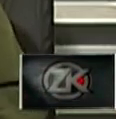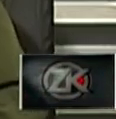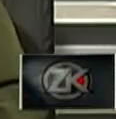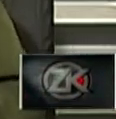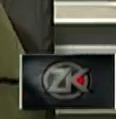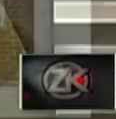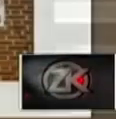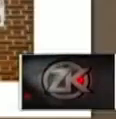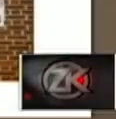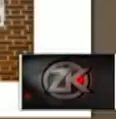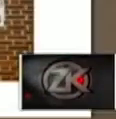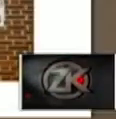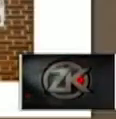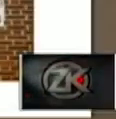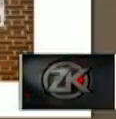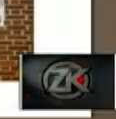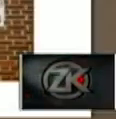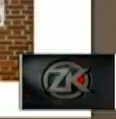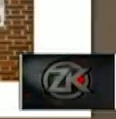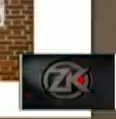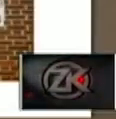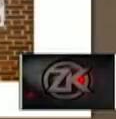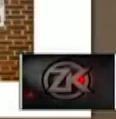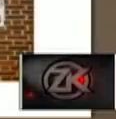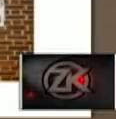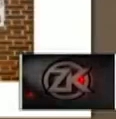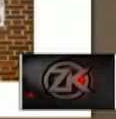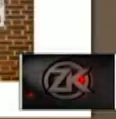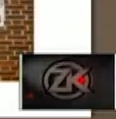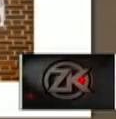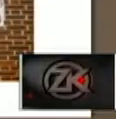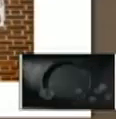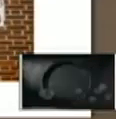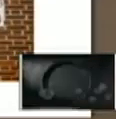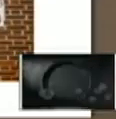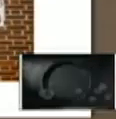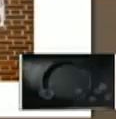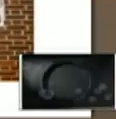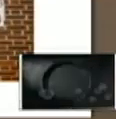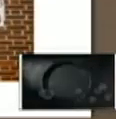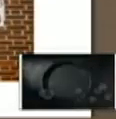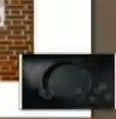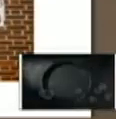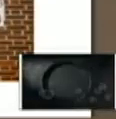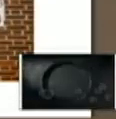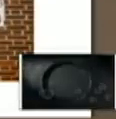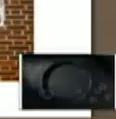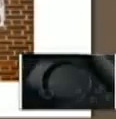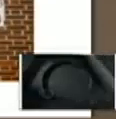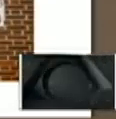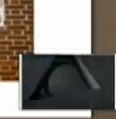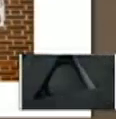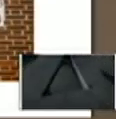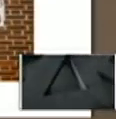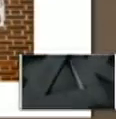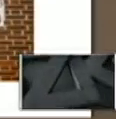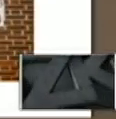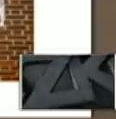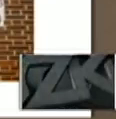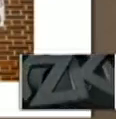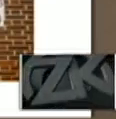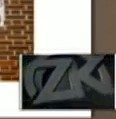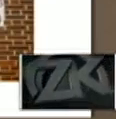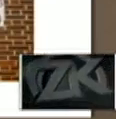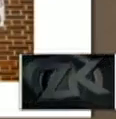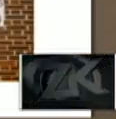cochino le llega su sábado. Vamos a la siguiente noticia que tenemos por allí. Declaran nulo, esto es una victoria, el juicio contra los activistas estadounidenses que protegieron